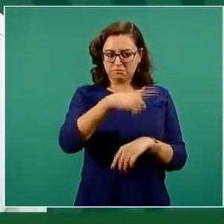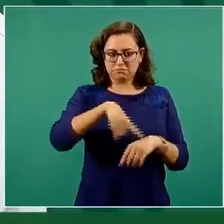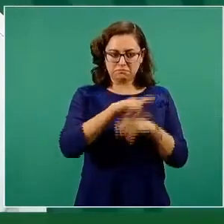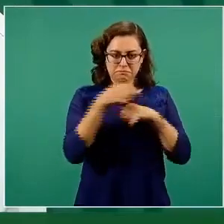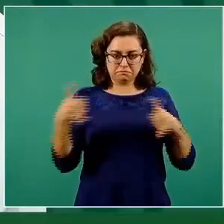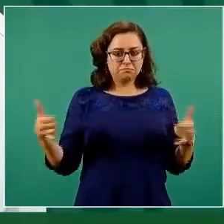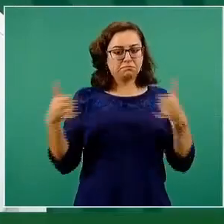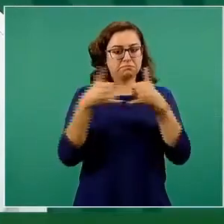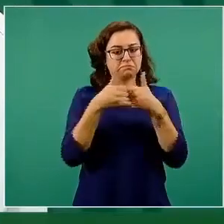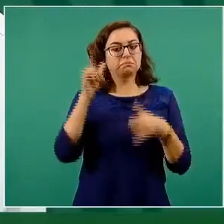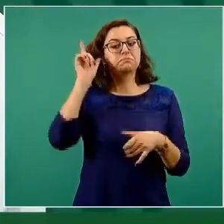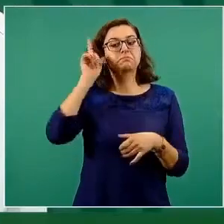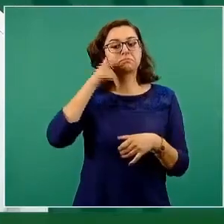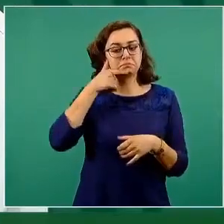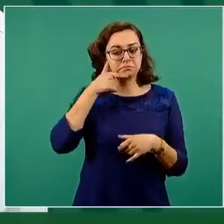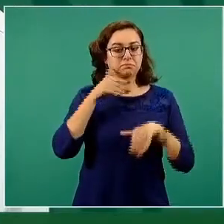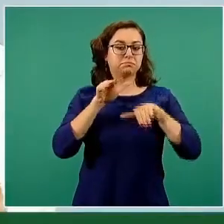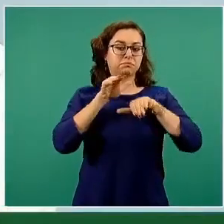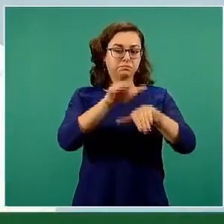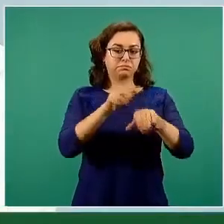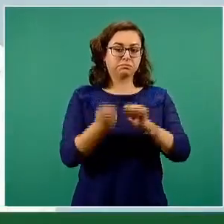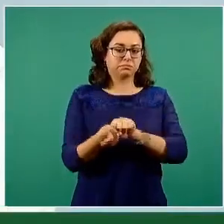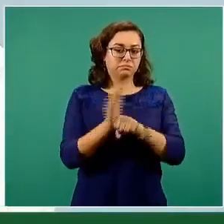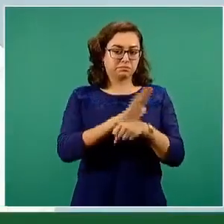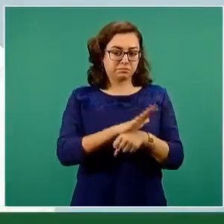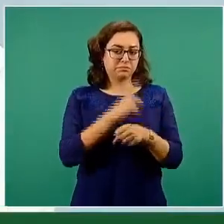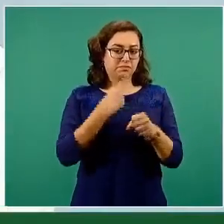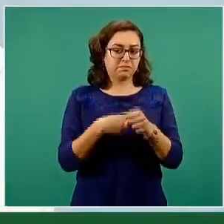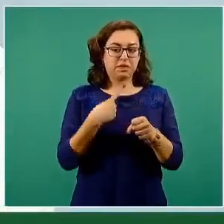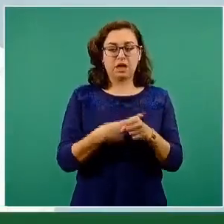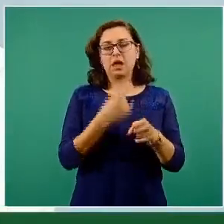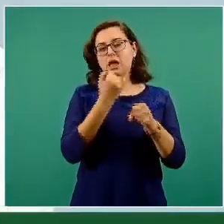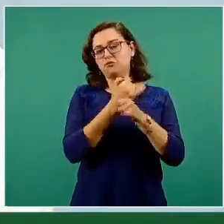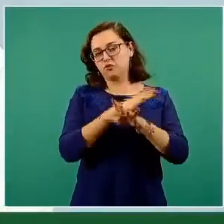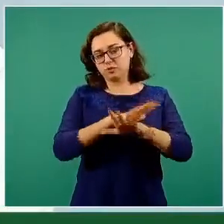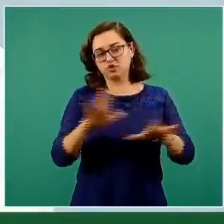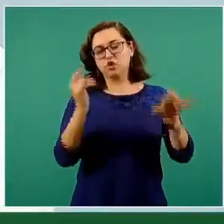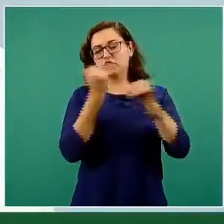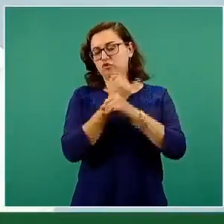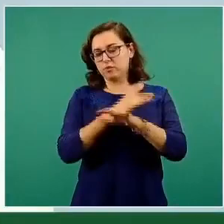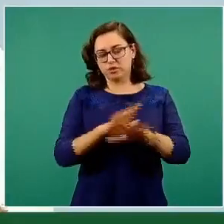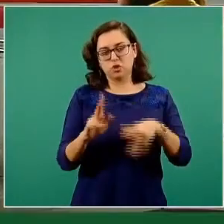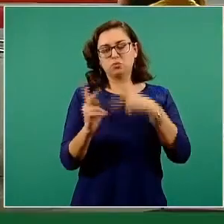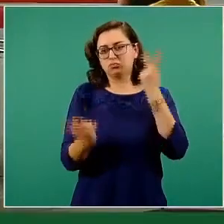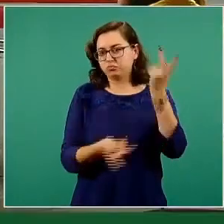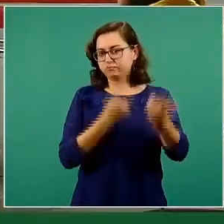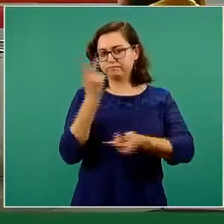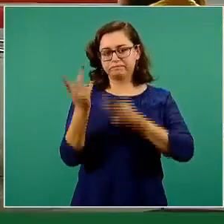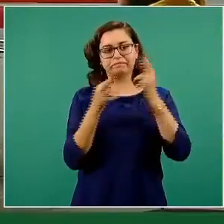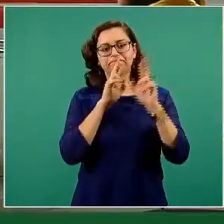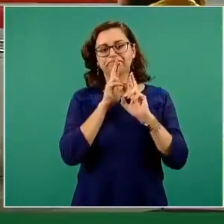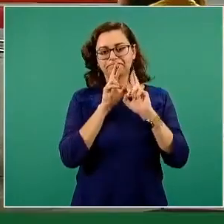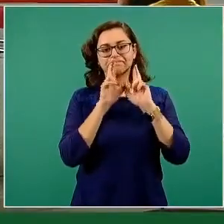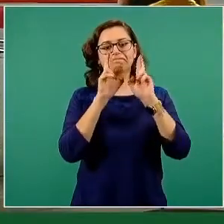de atención telefónica sobre en dónde encontrar las respuestas a las preguntas que la gente tenía,